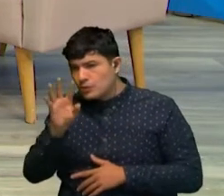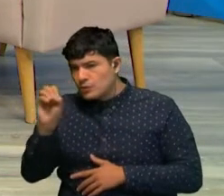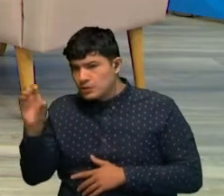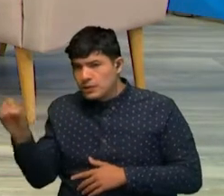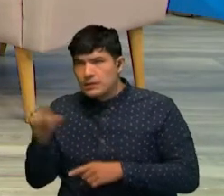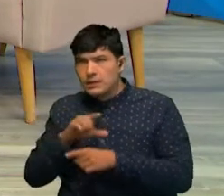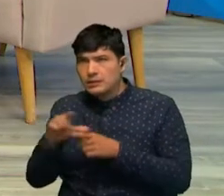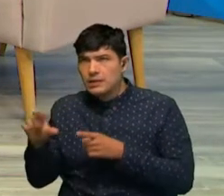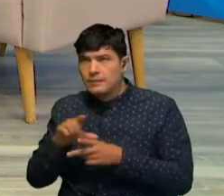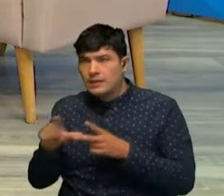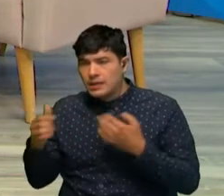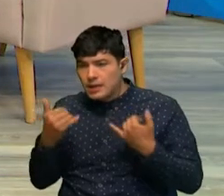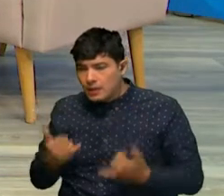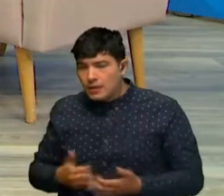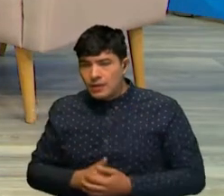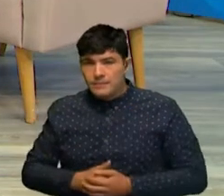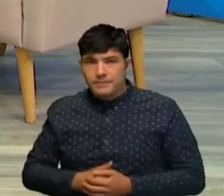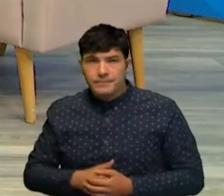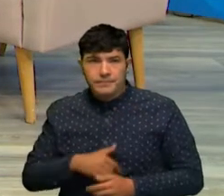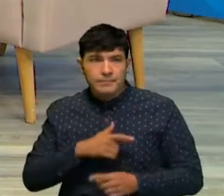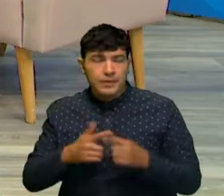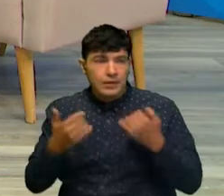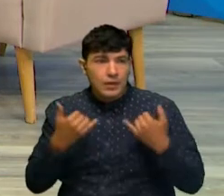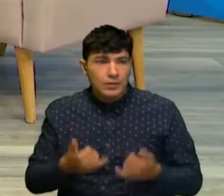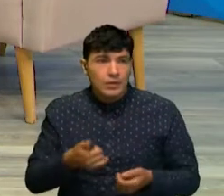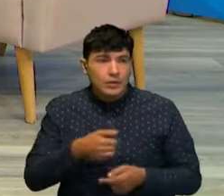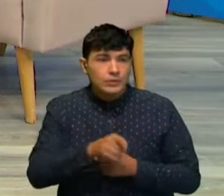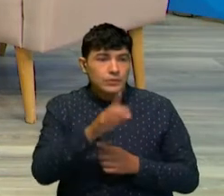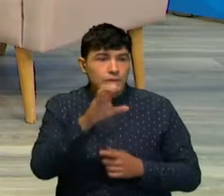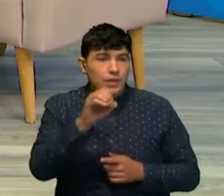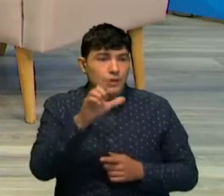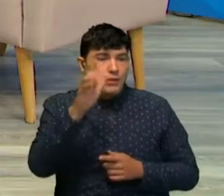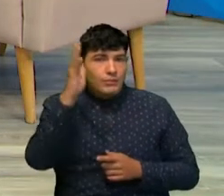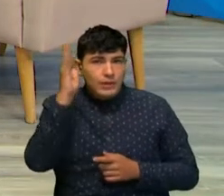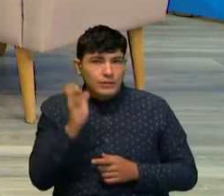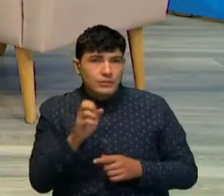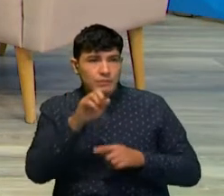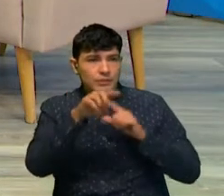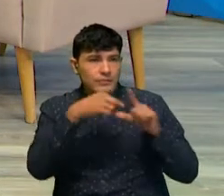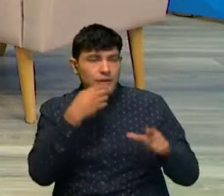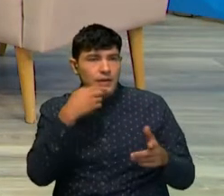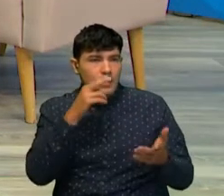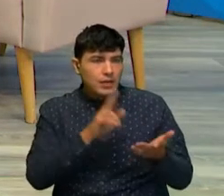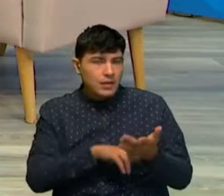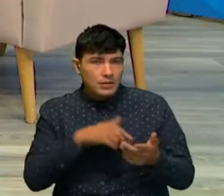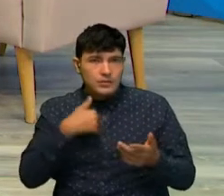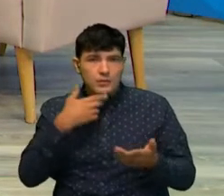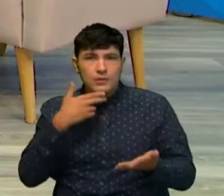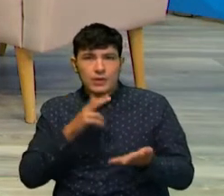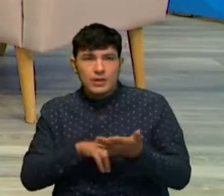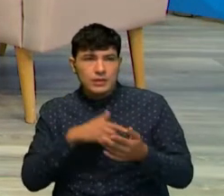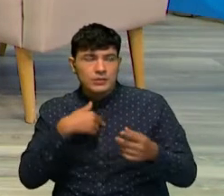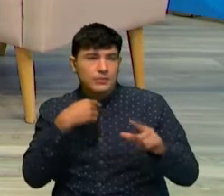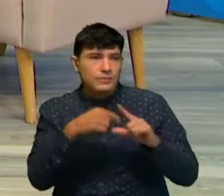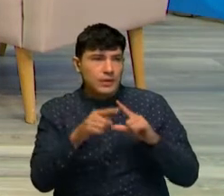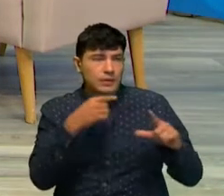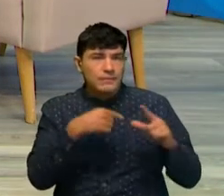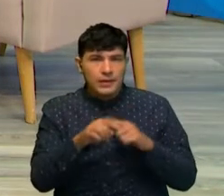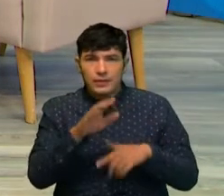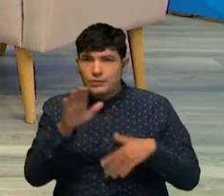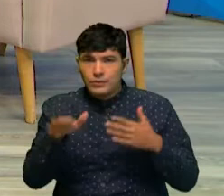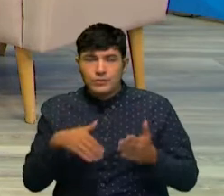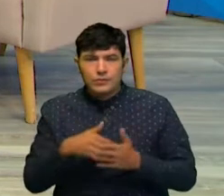actualmente. Pues en Colpensiones me han mandado cartas, me han mandado cosas, yo he mandado todo.